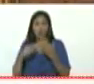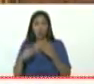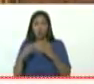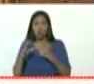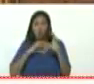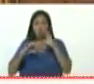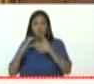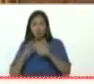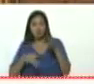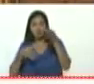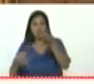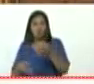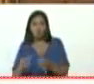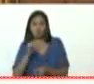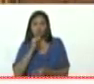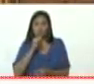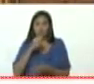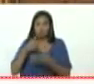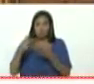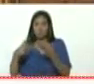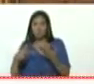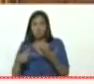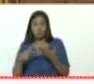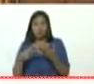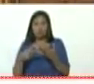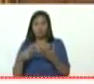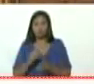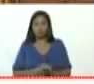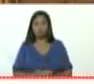comunicados, noticias, de cualquier signo.